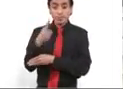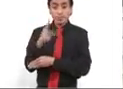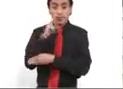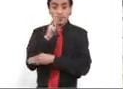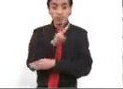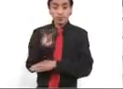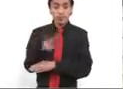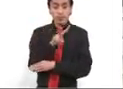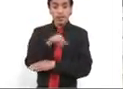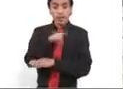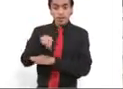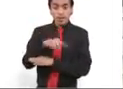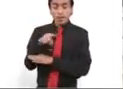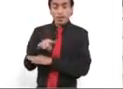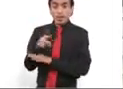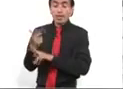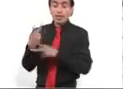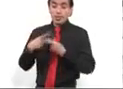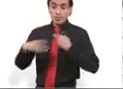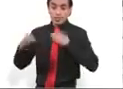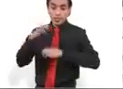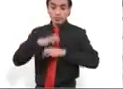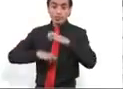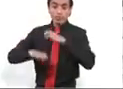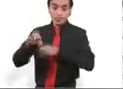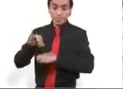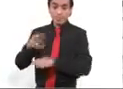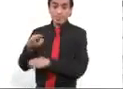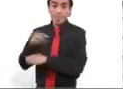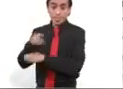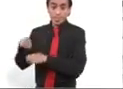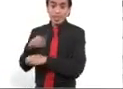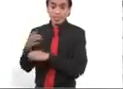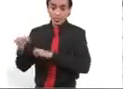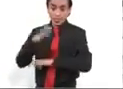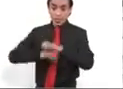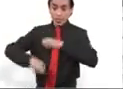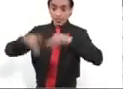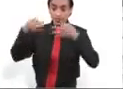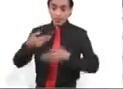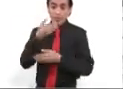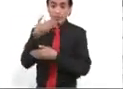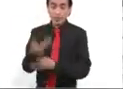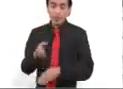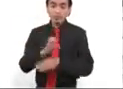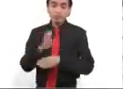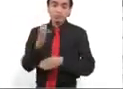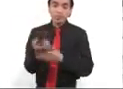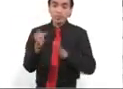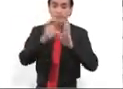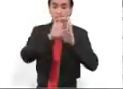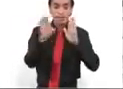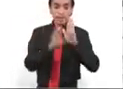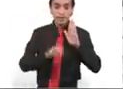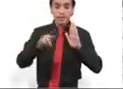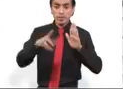los concesionarios individuales se conviertan en empresa. Caso de ellos, por ejemplo,